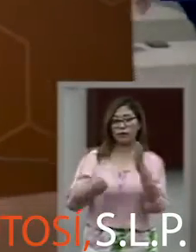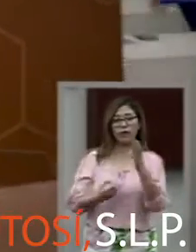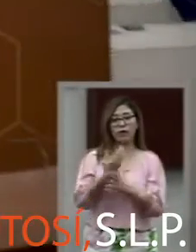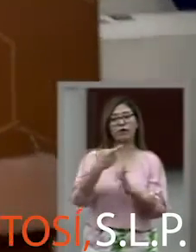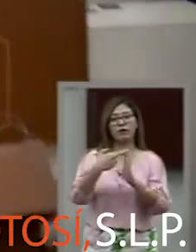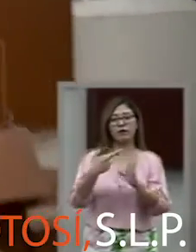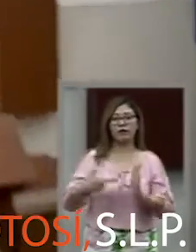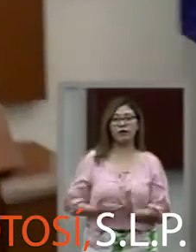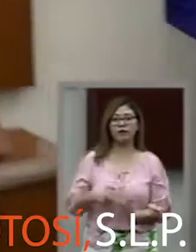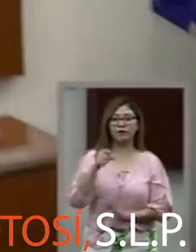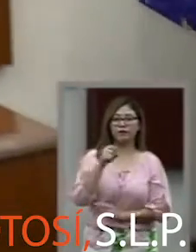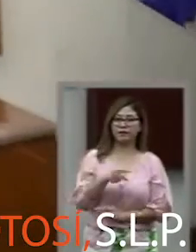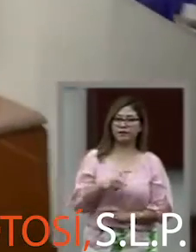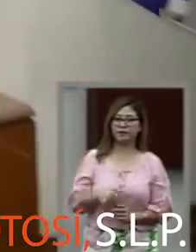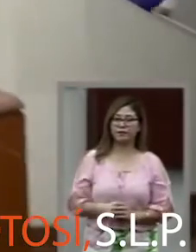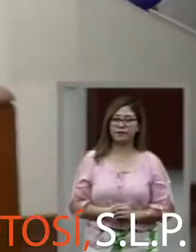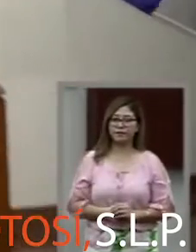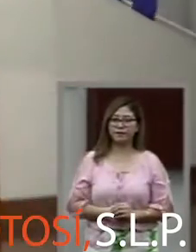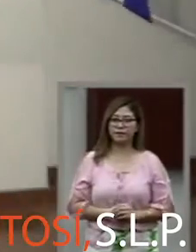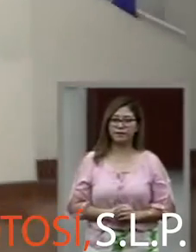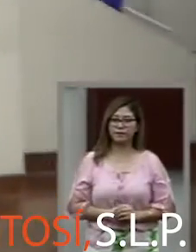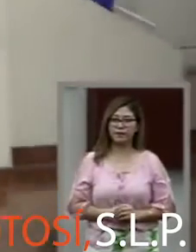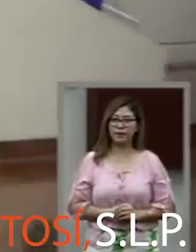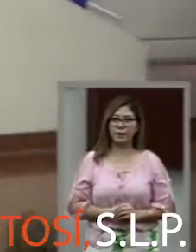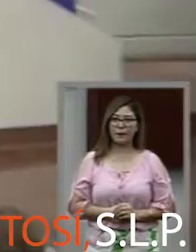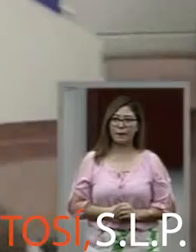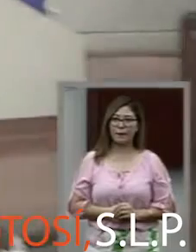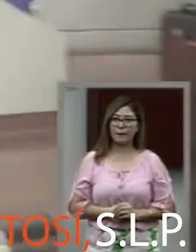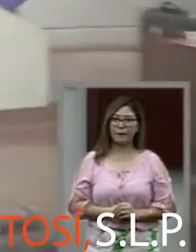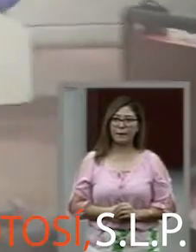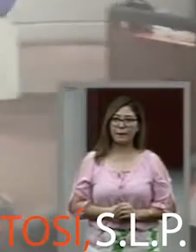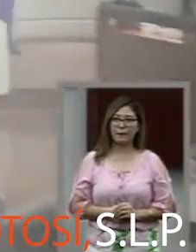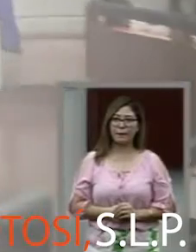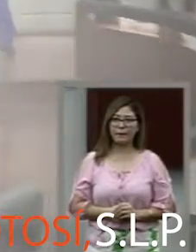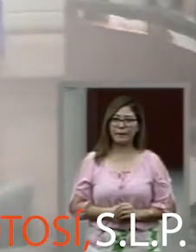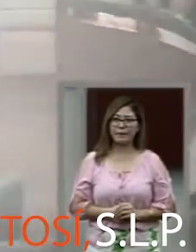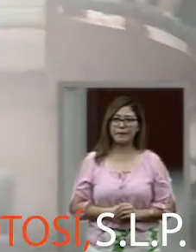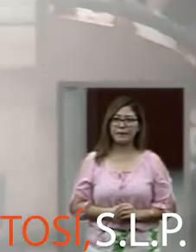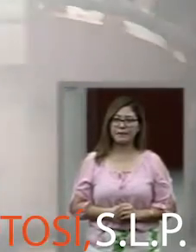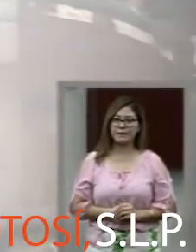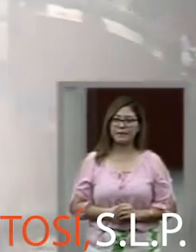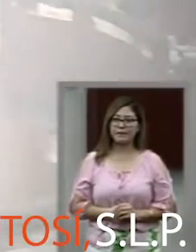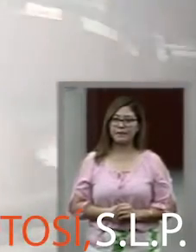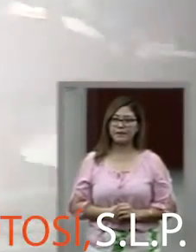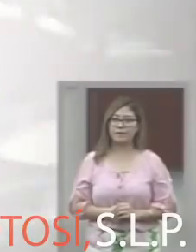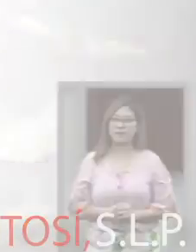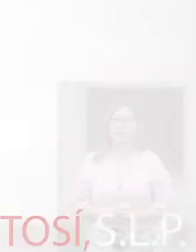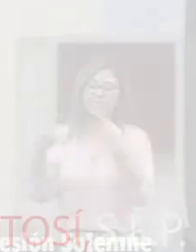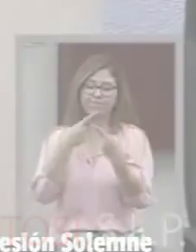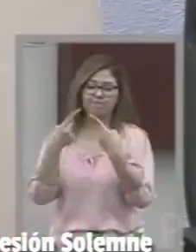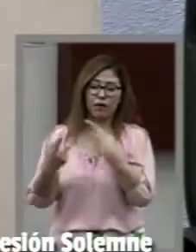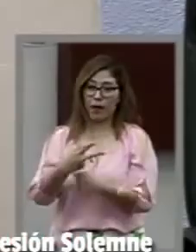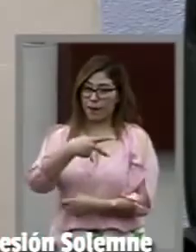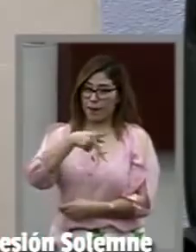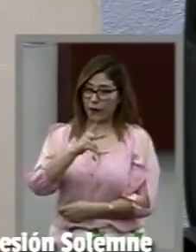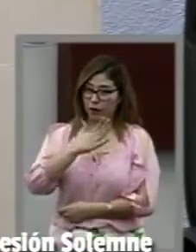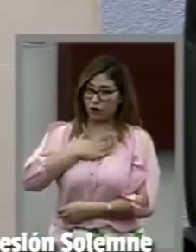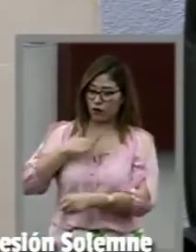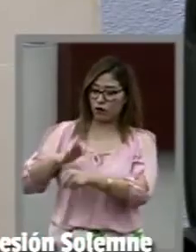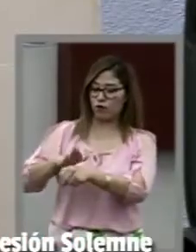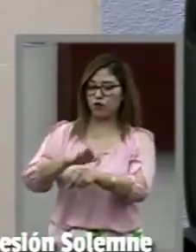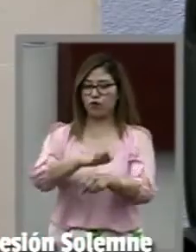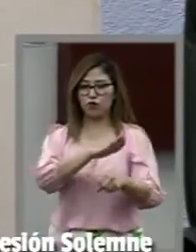aún hay pendientes pero que los legisladores dentro de sus diferencias se privilegia el interés común los convoco